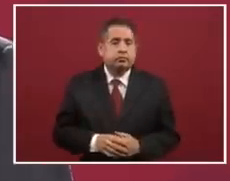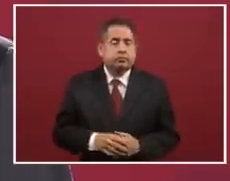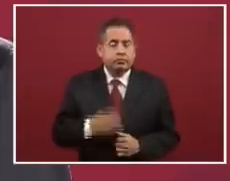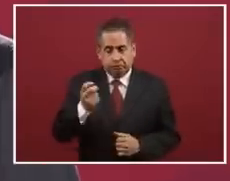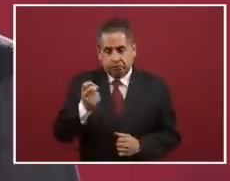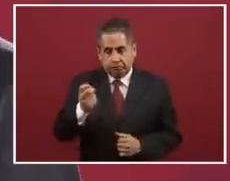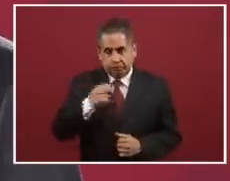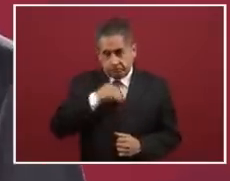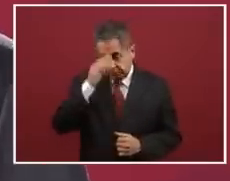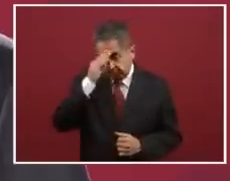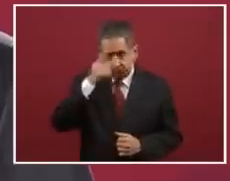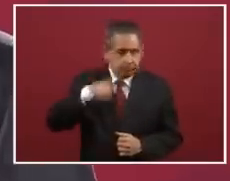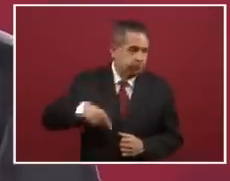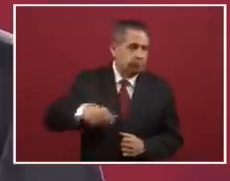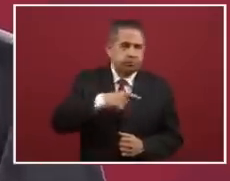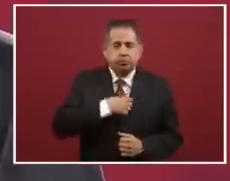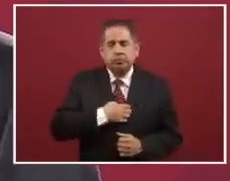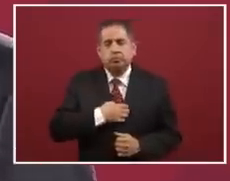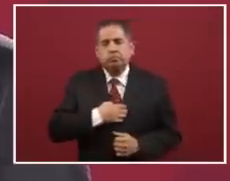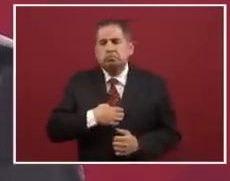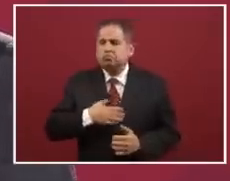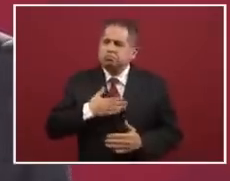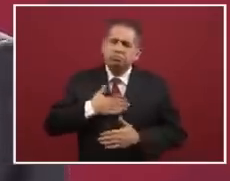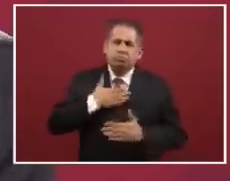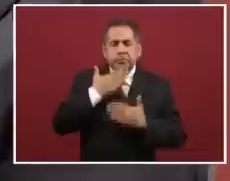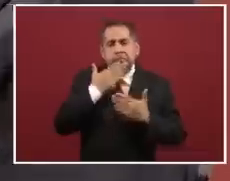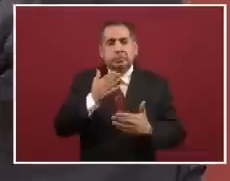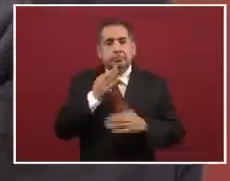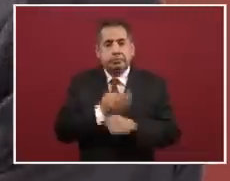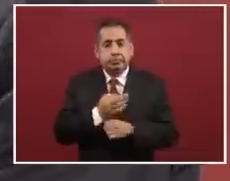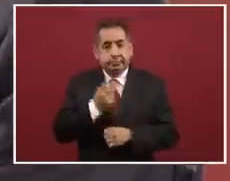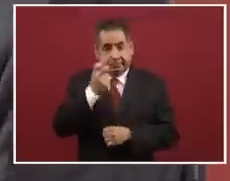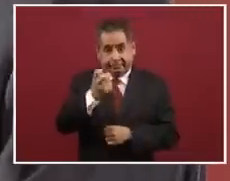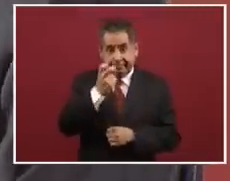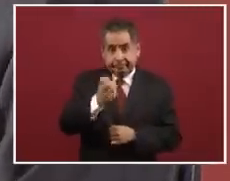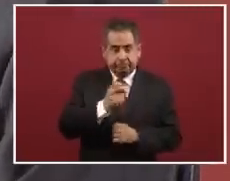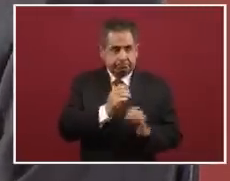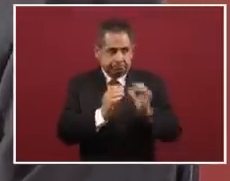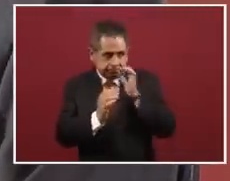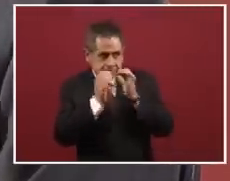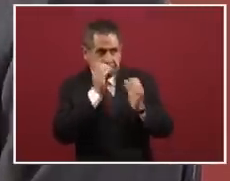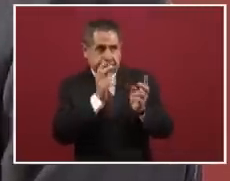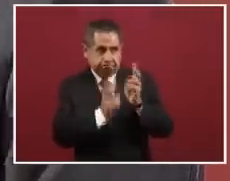por eso celebramos que, actuando de esta manera,